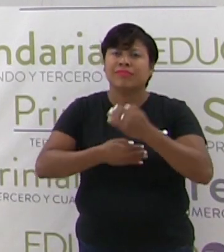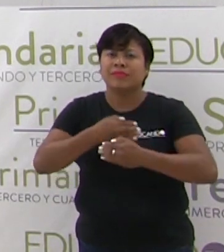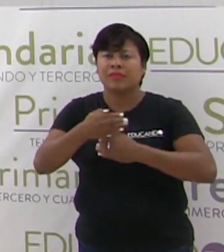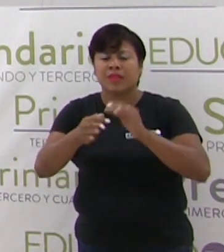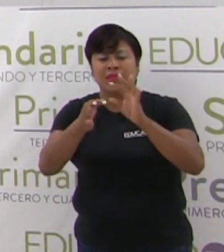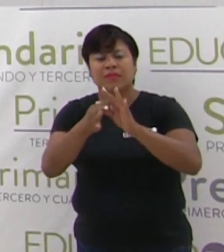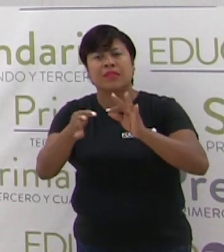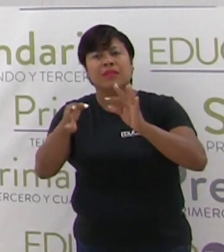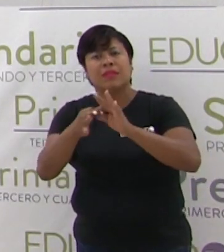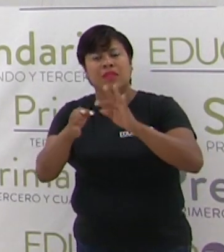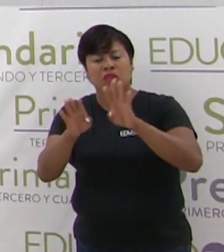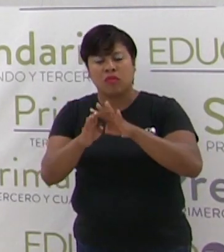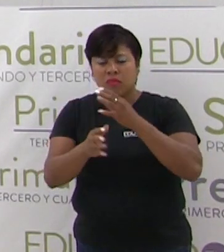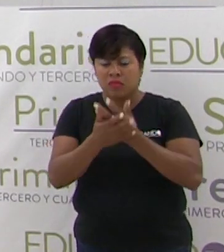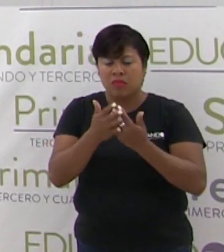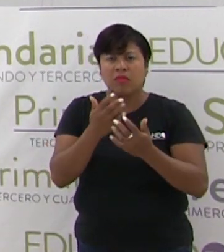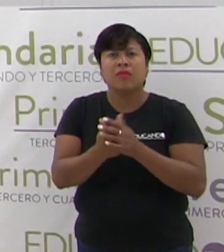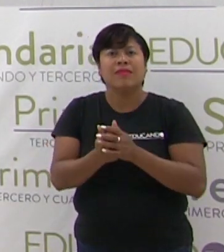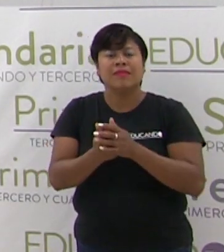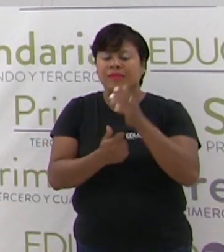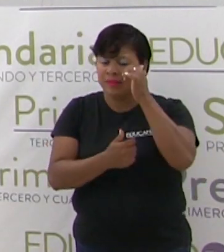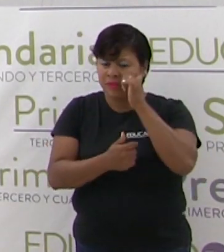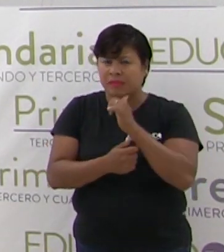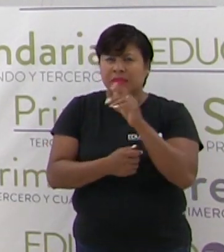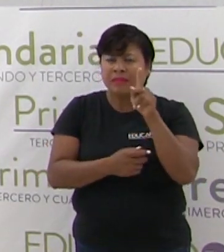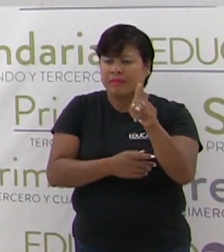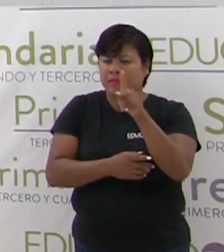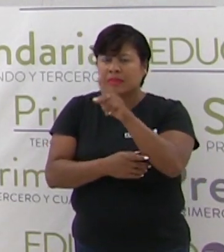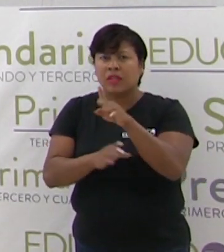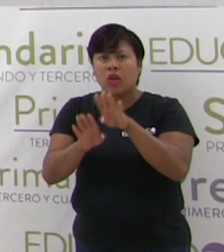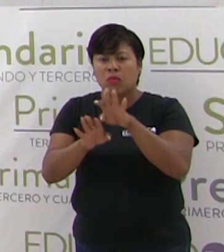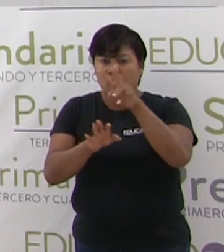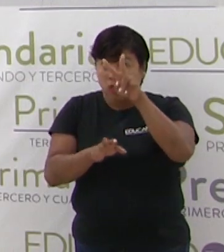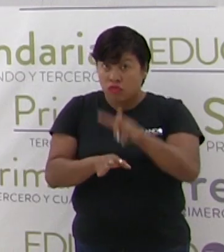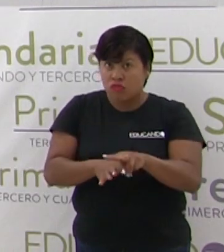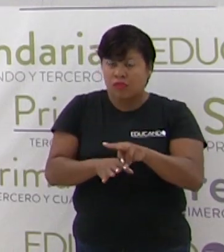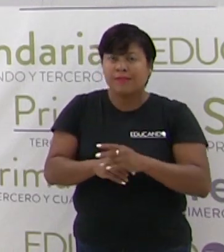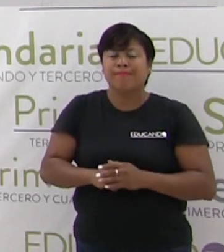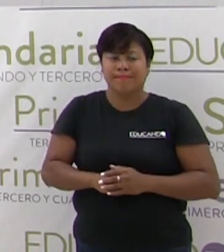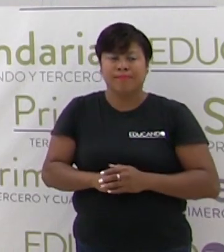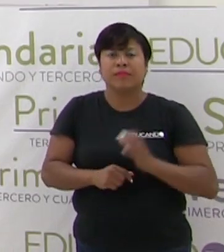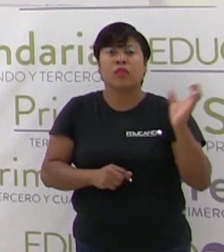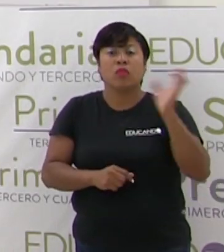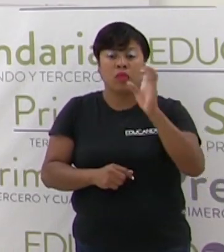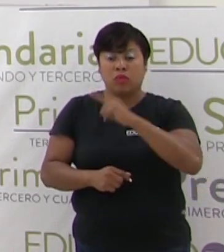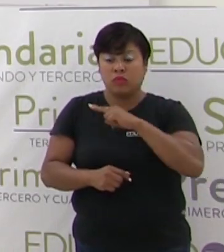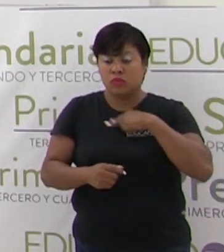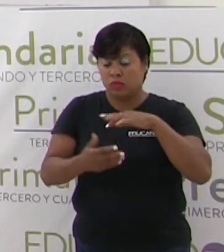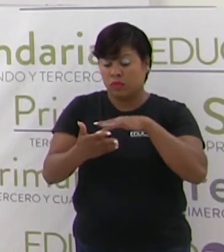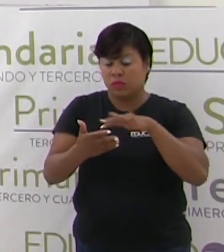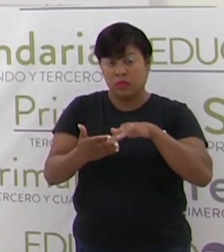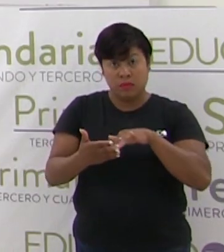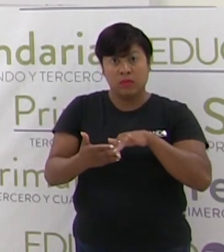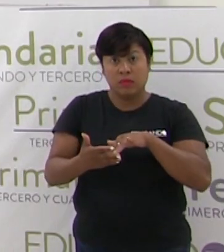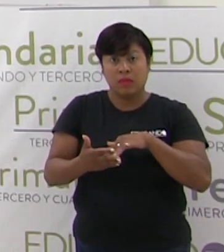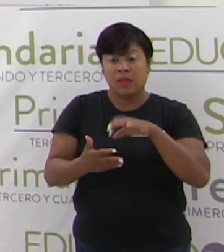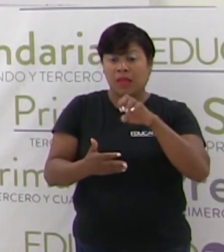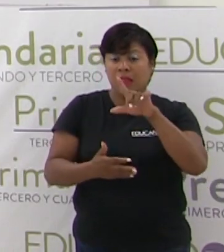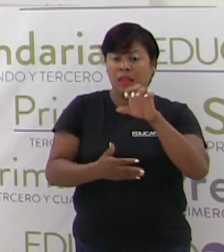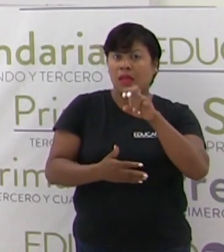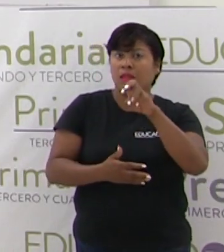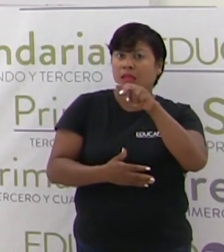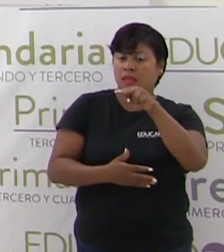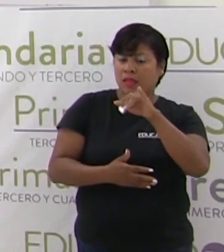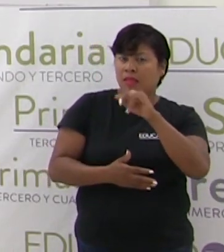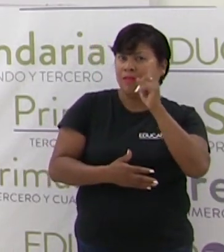suceso, narrado el hecho, siempre se parece mucho a la realidad. Cuando leímos el texto de